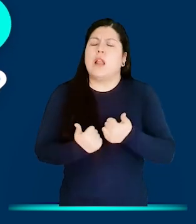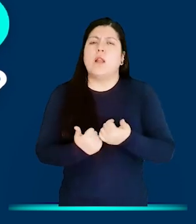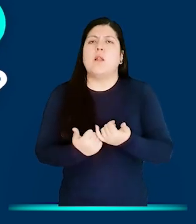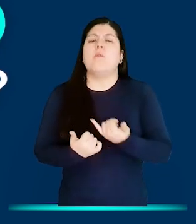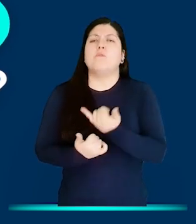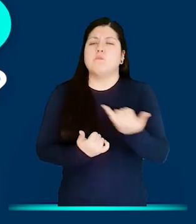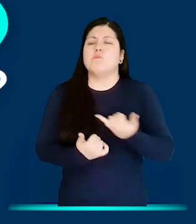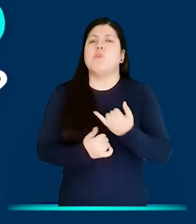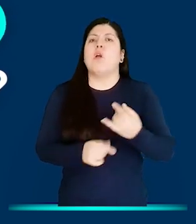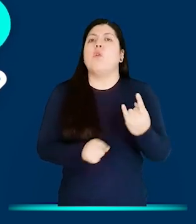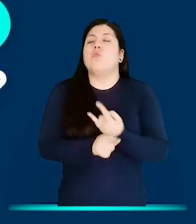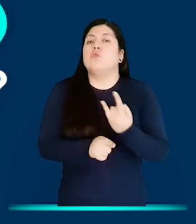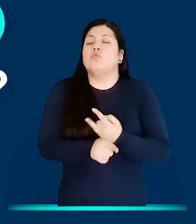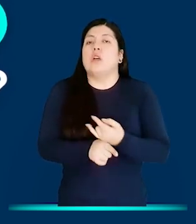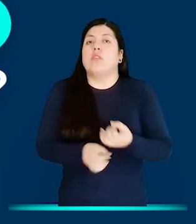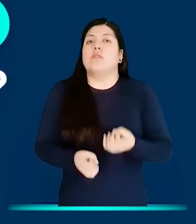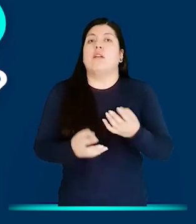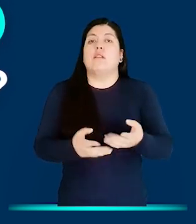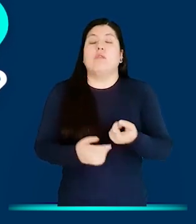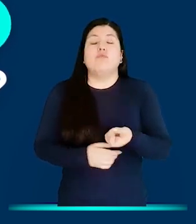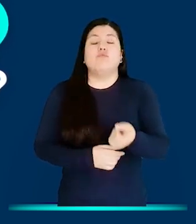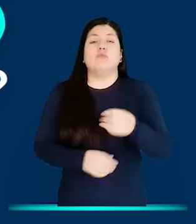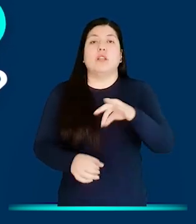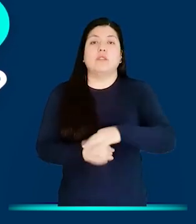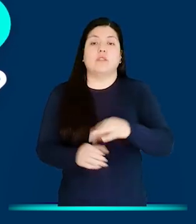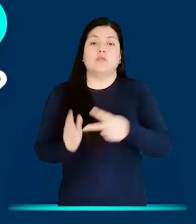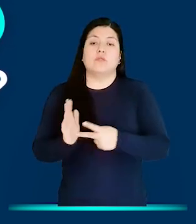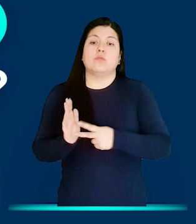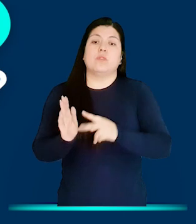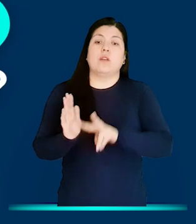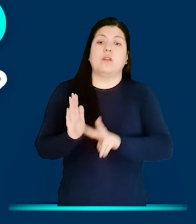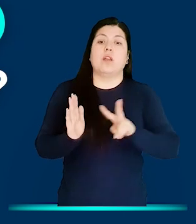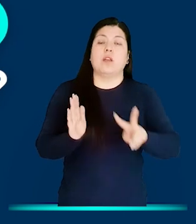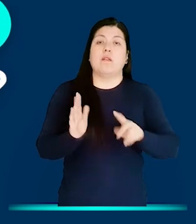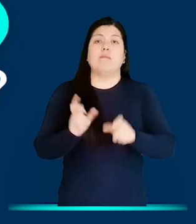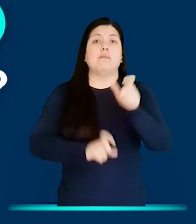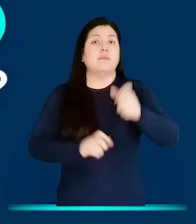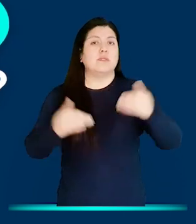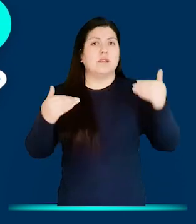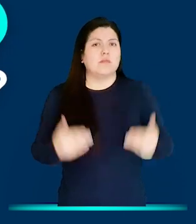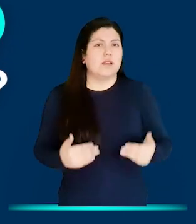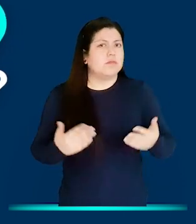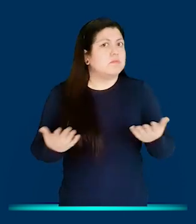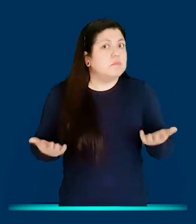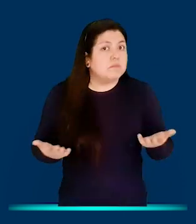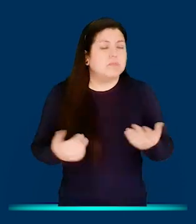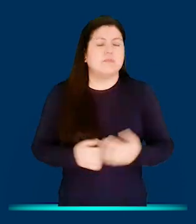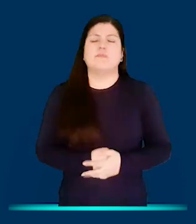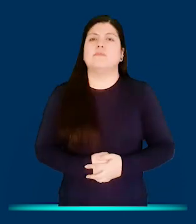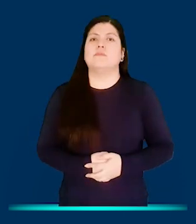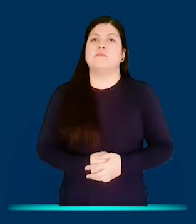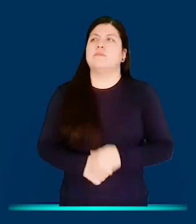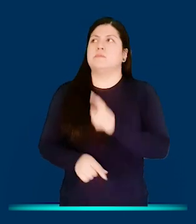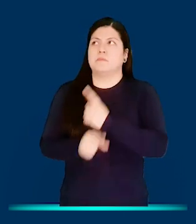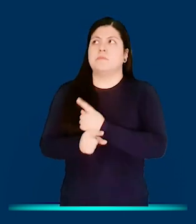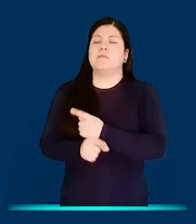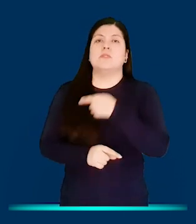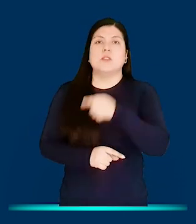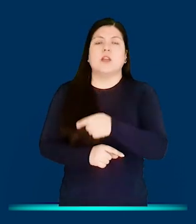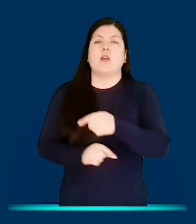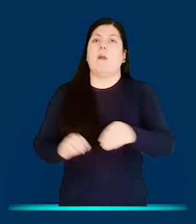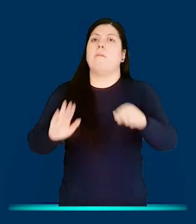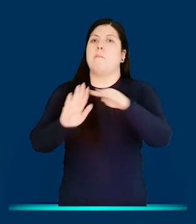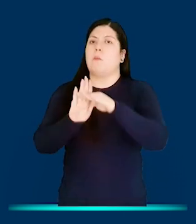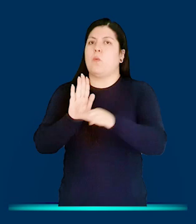manejar para estas elecciones 2022 para las personas con discapacidad? En efecto, tenemos toda